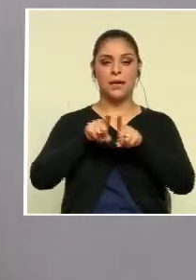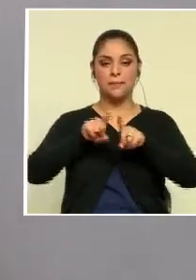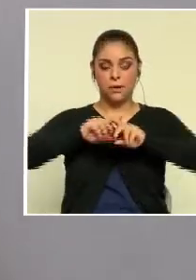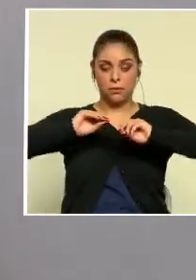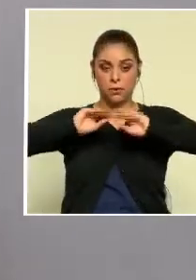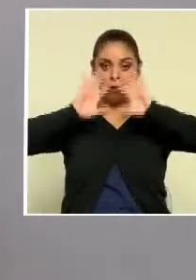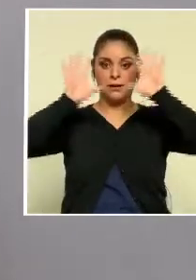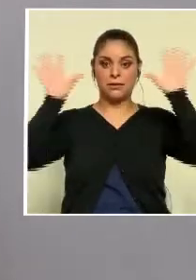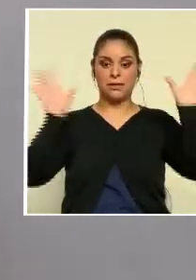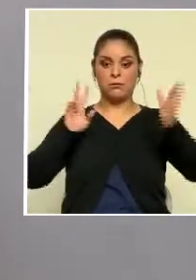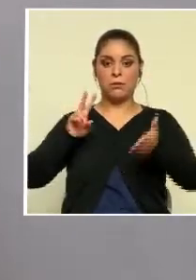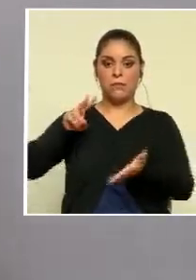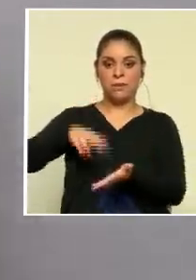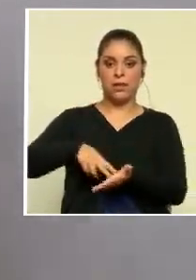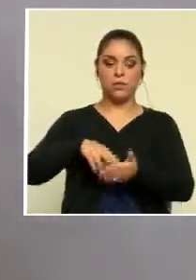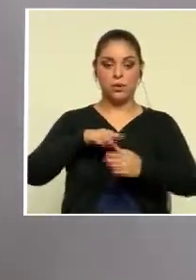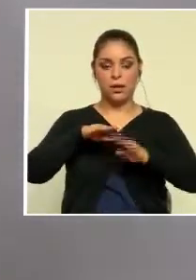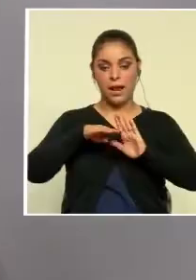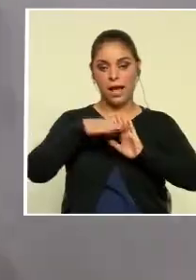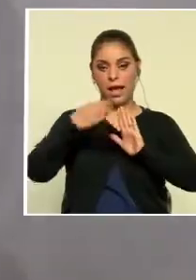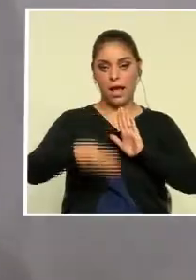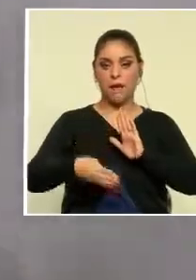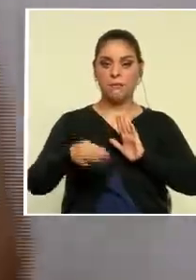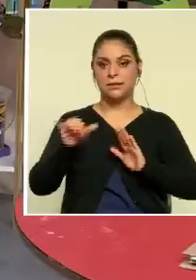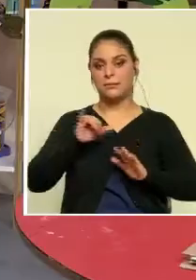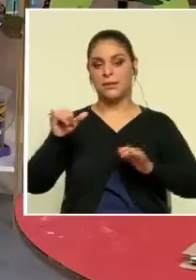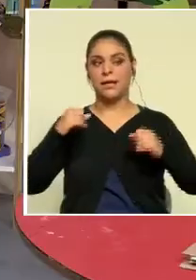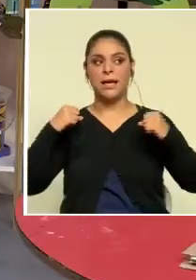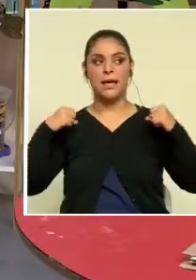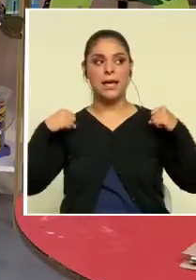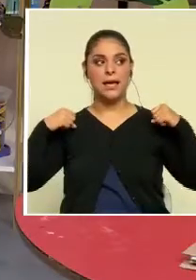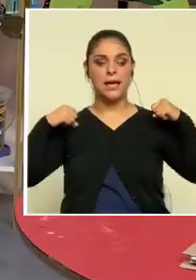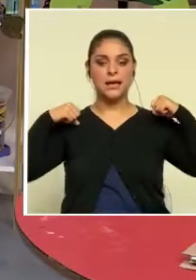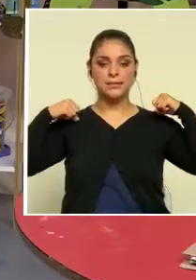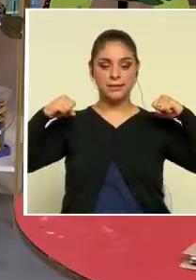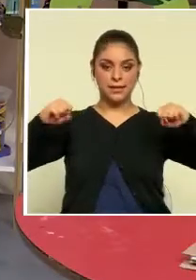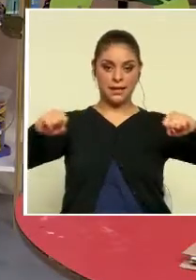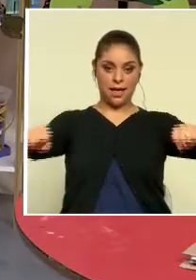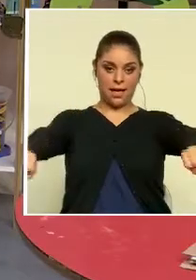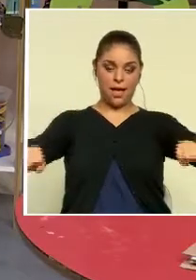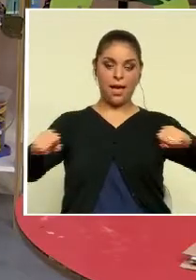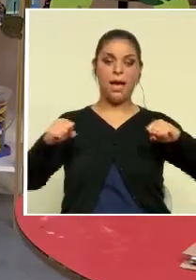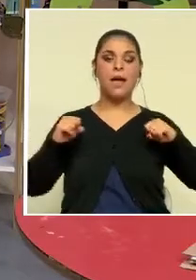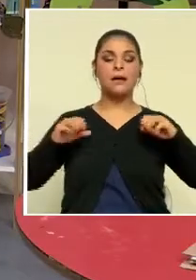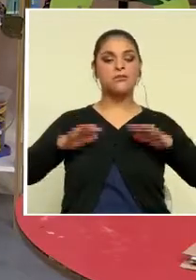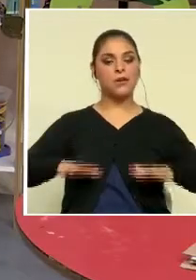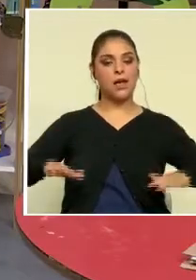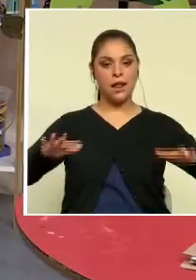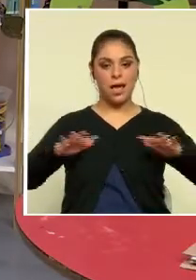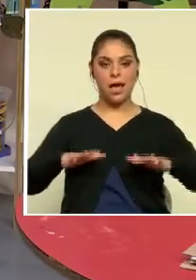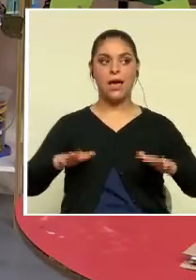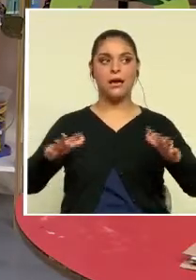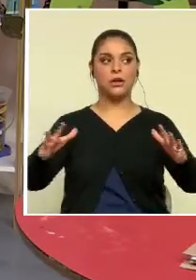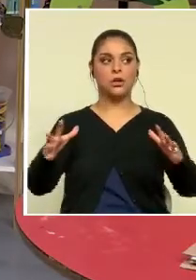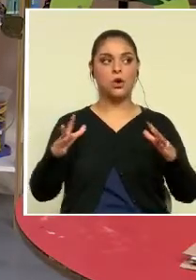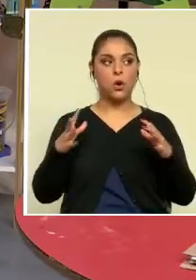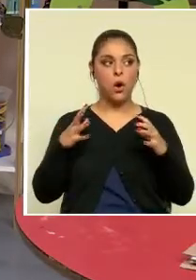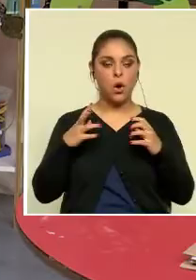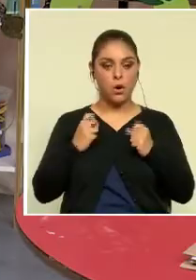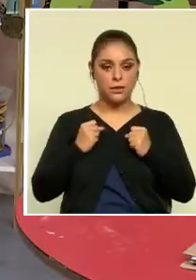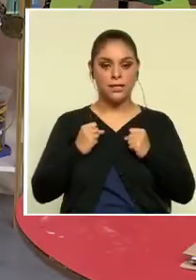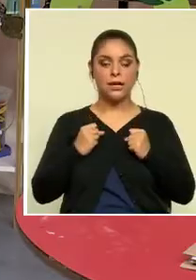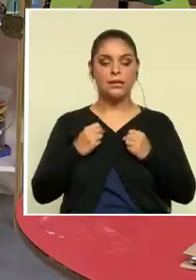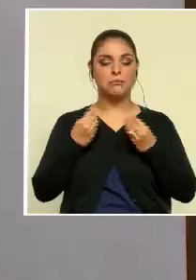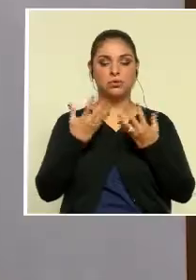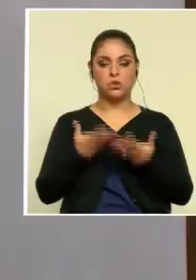bajamos de la cama ya lo habíamos hablado estirar text y relajar contraer y